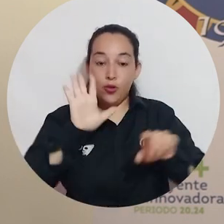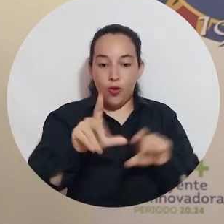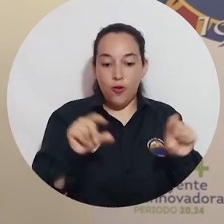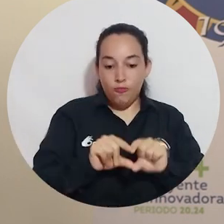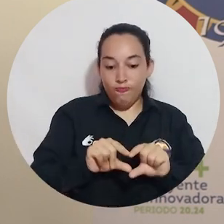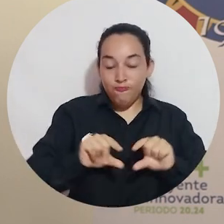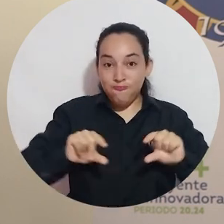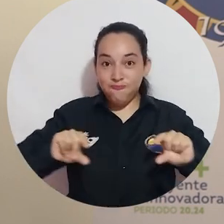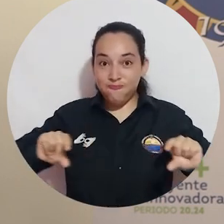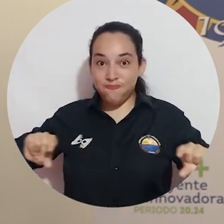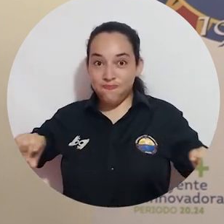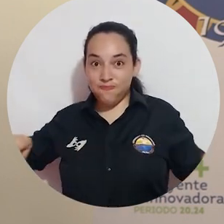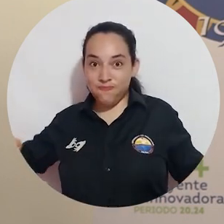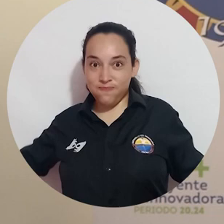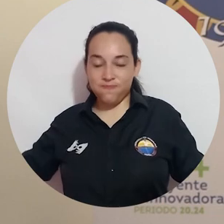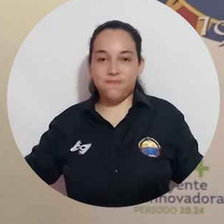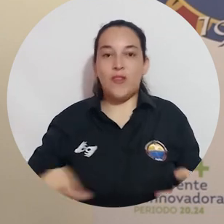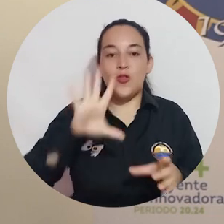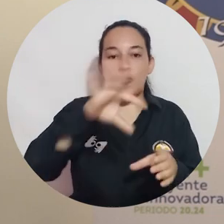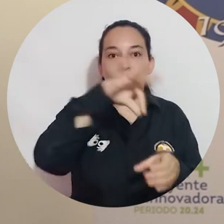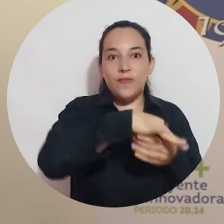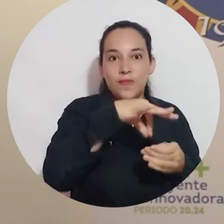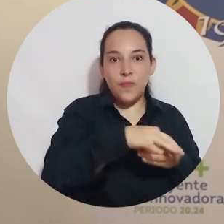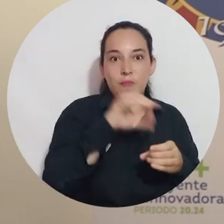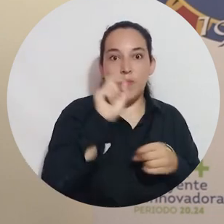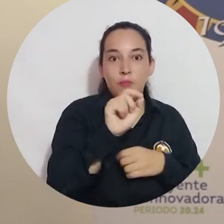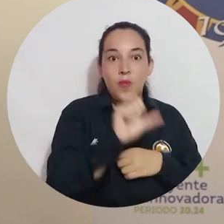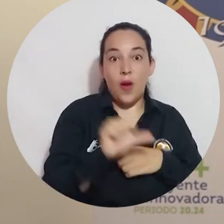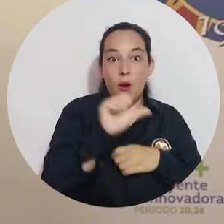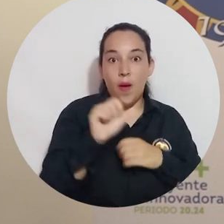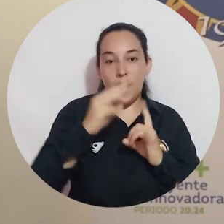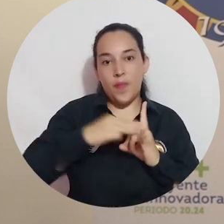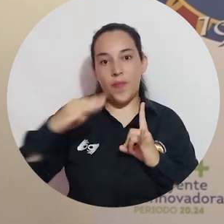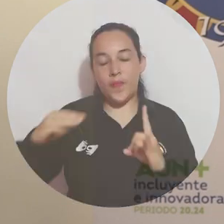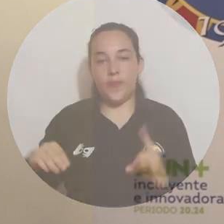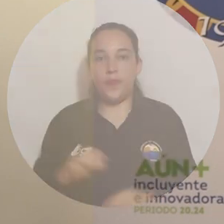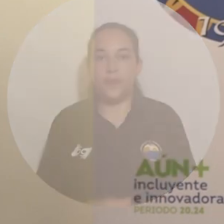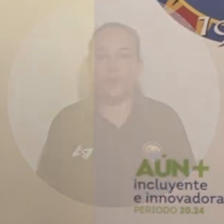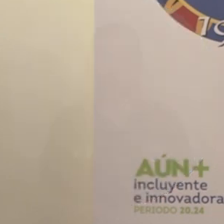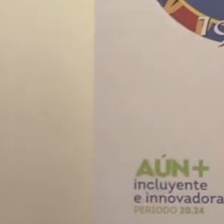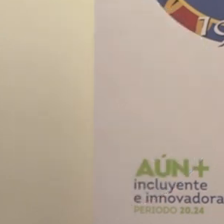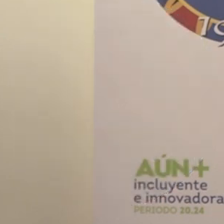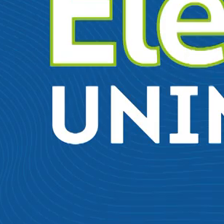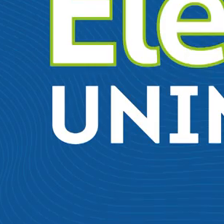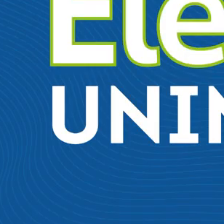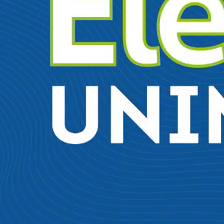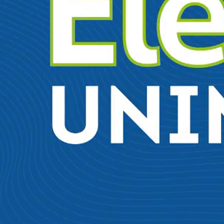aplicativo virtual eleccionesunimagdalena.udea.edu.co.